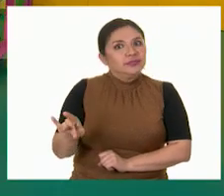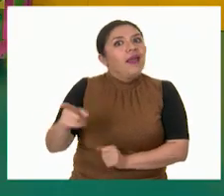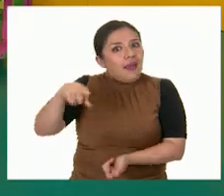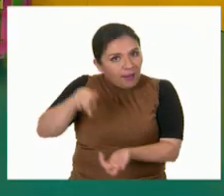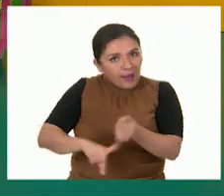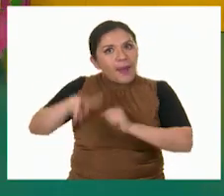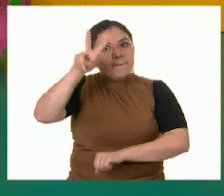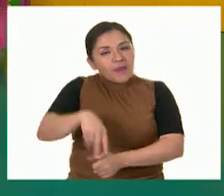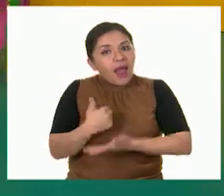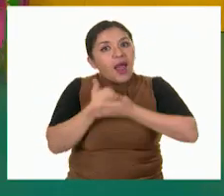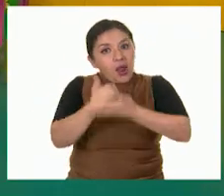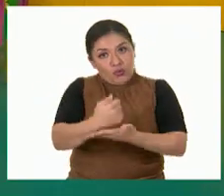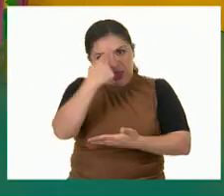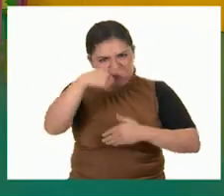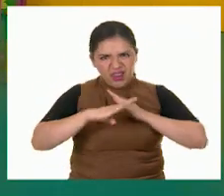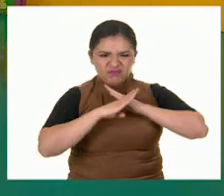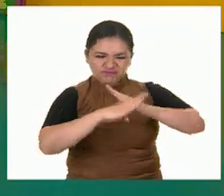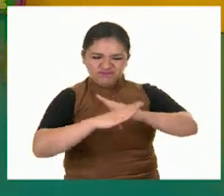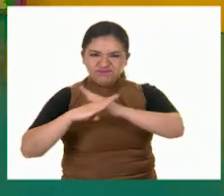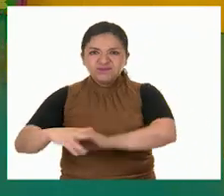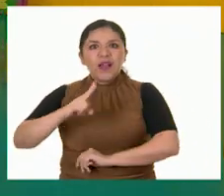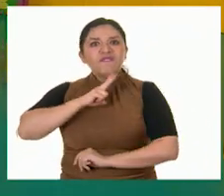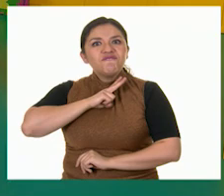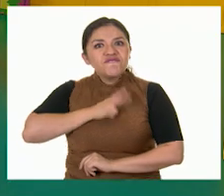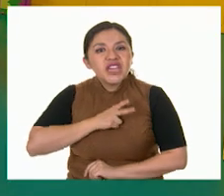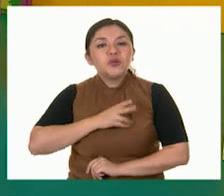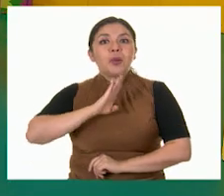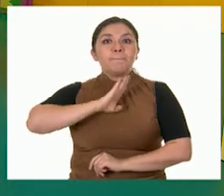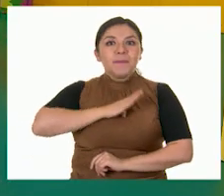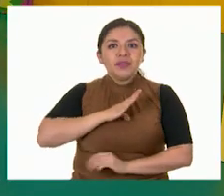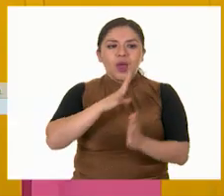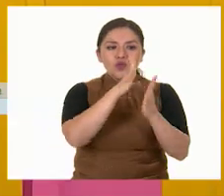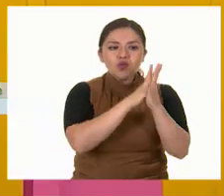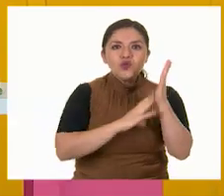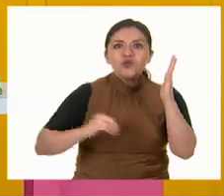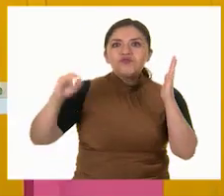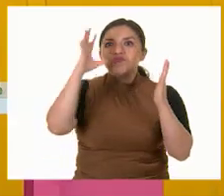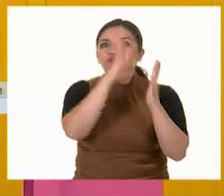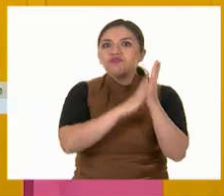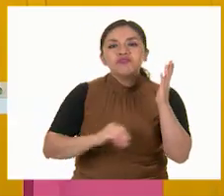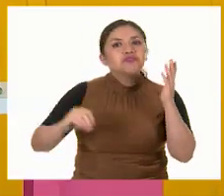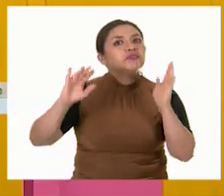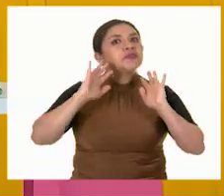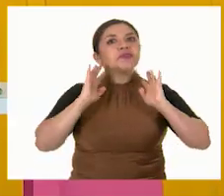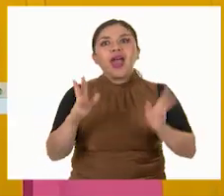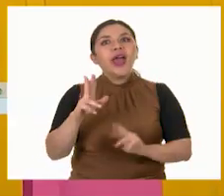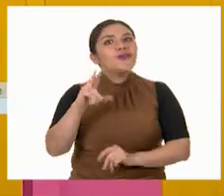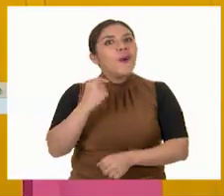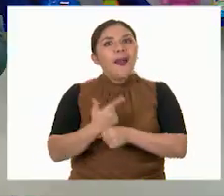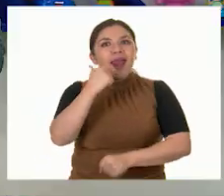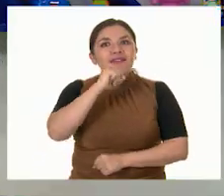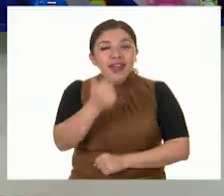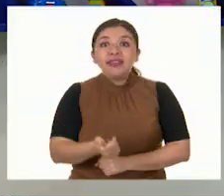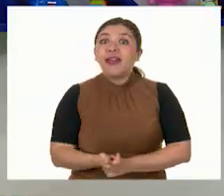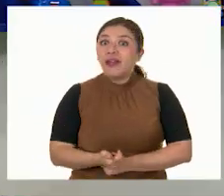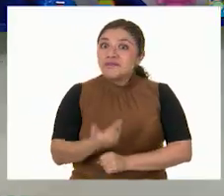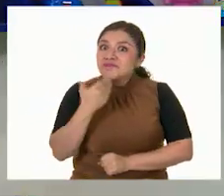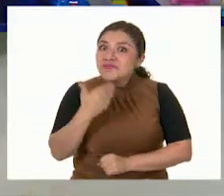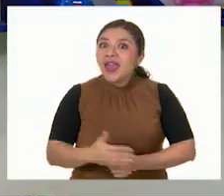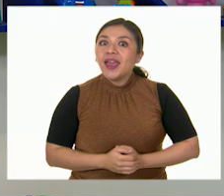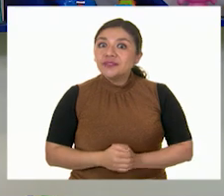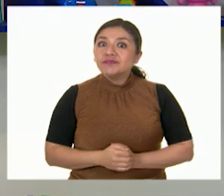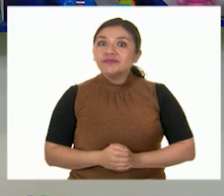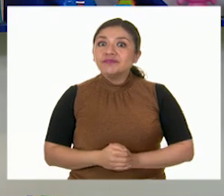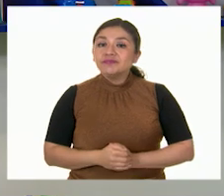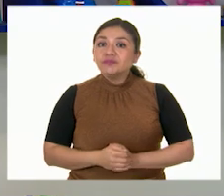ayuda a vencer a muchos virus y bacterias, las arrastra y los desarman. Qué bueno saberlo. No